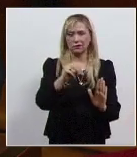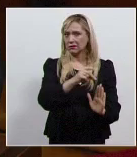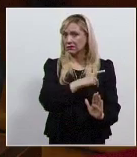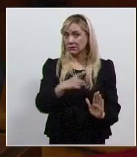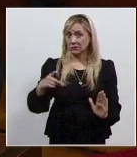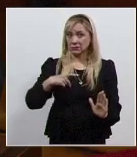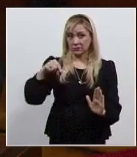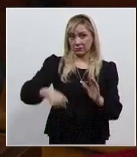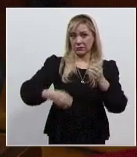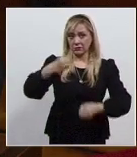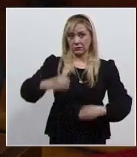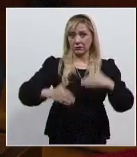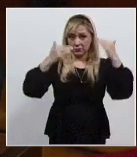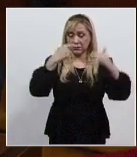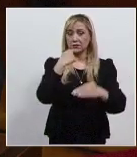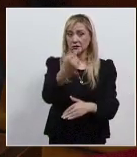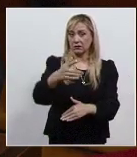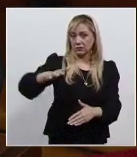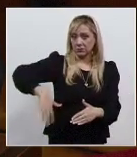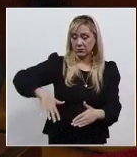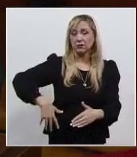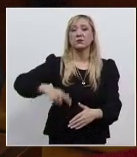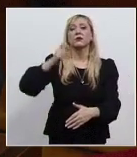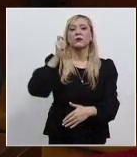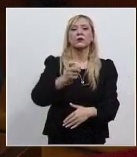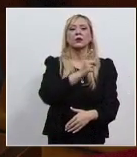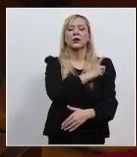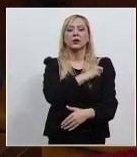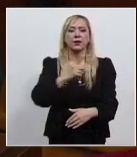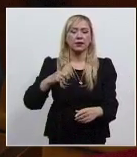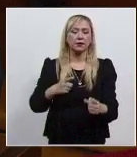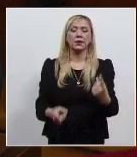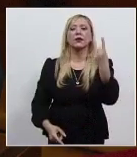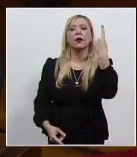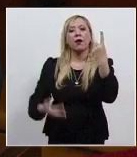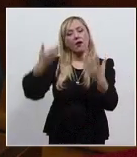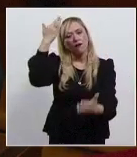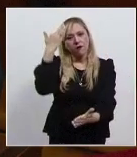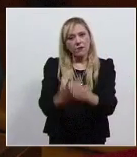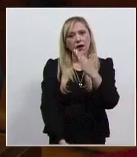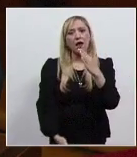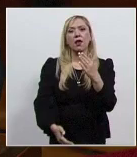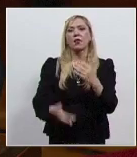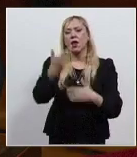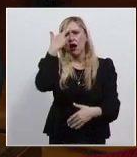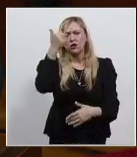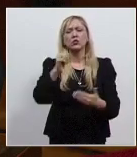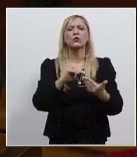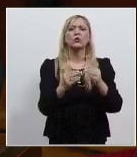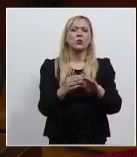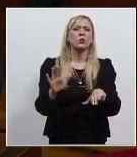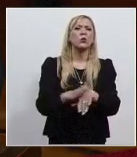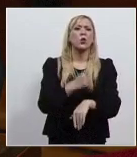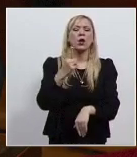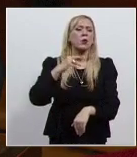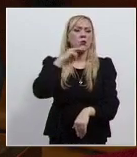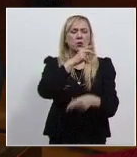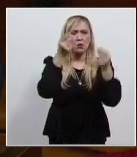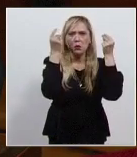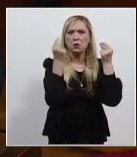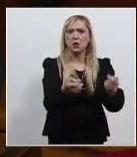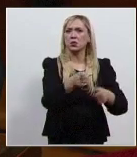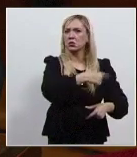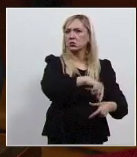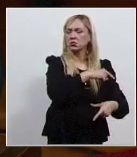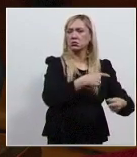este Tribunal Pleno y que se refieren, en primer término, a la falta de motivación y justificación para dispensar